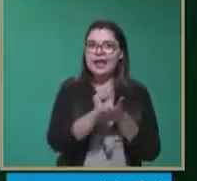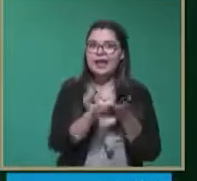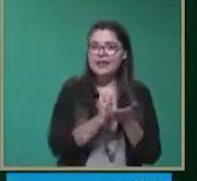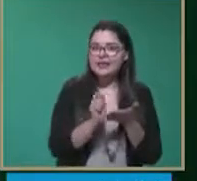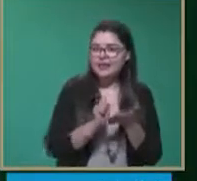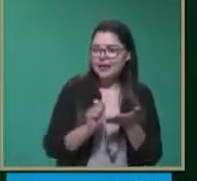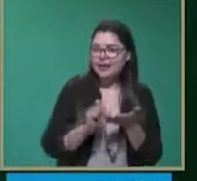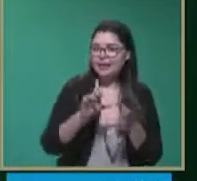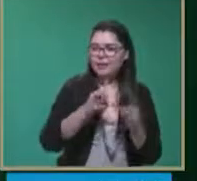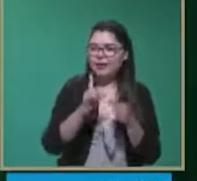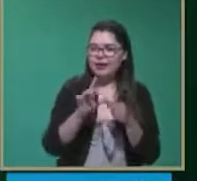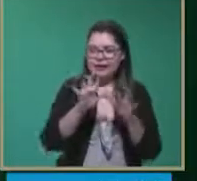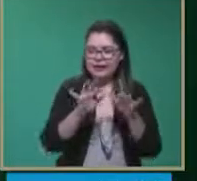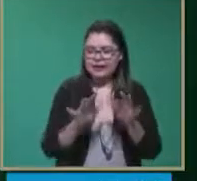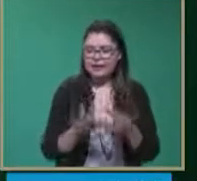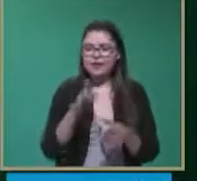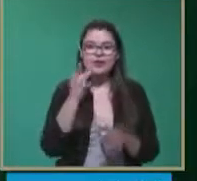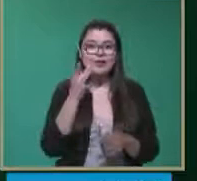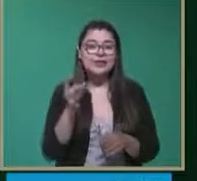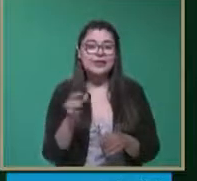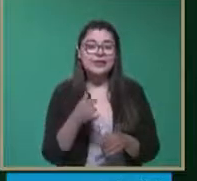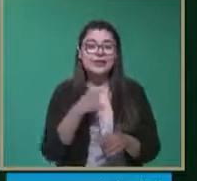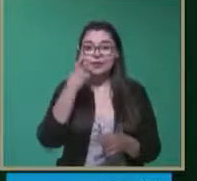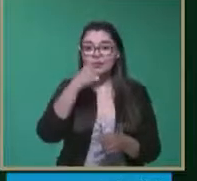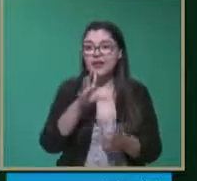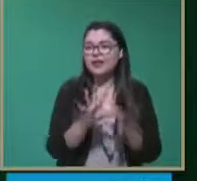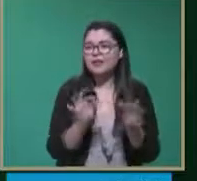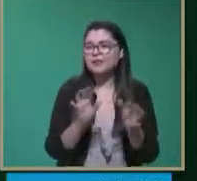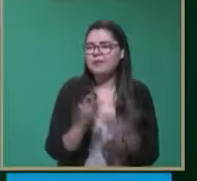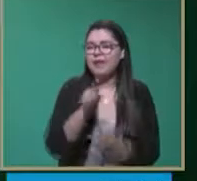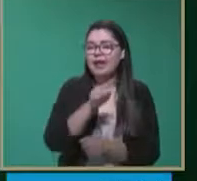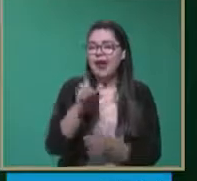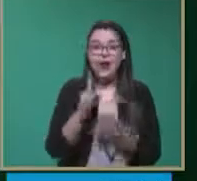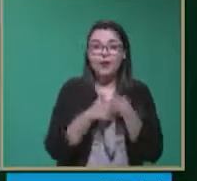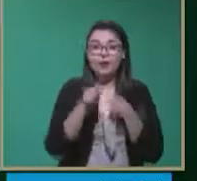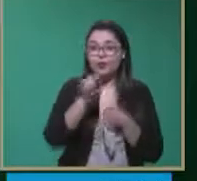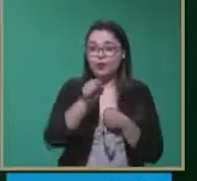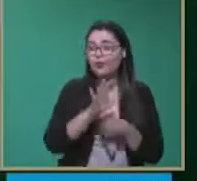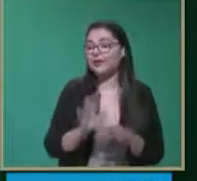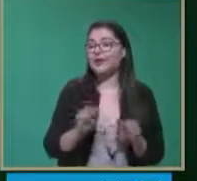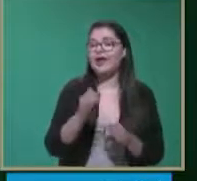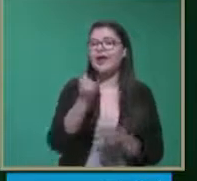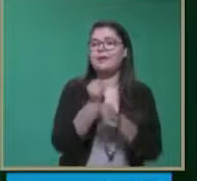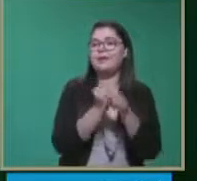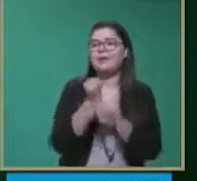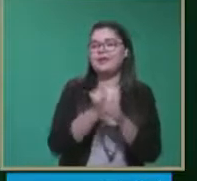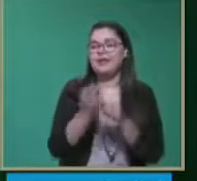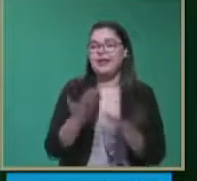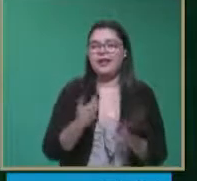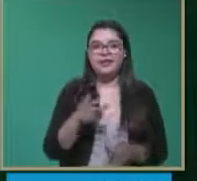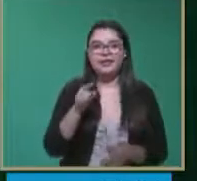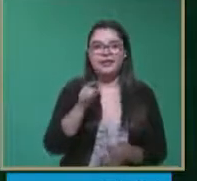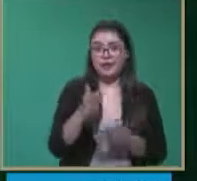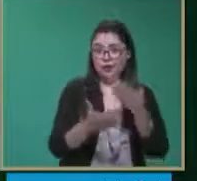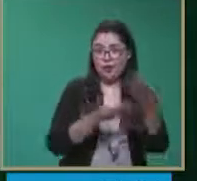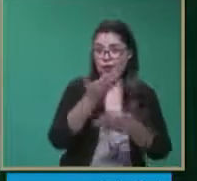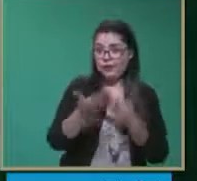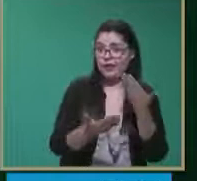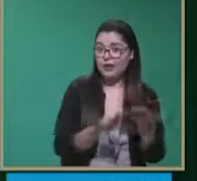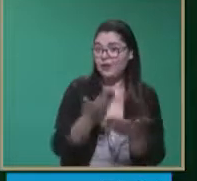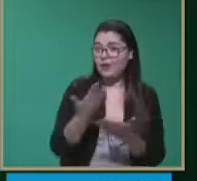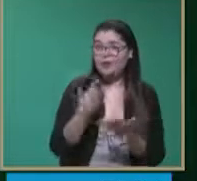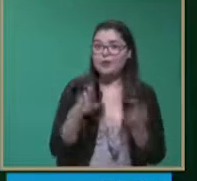social sobre el que ha indagado. Y haciendo énfasis en que continúen con su formación como